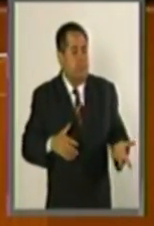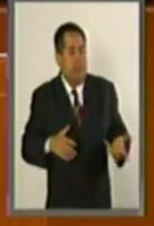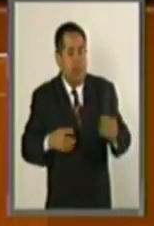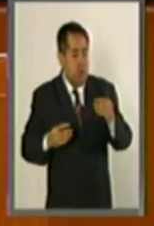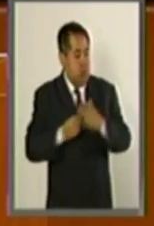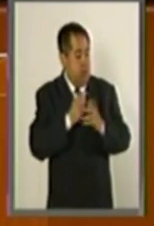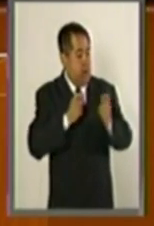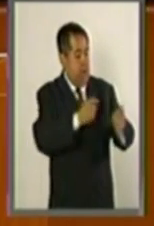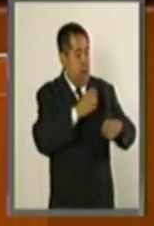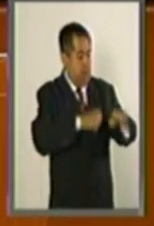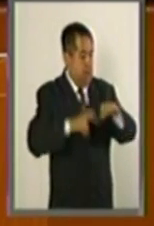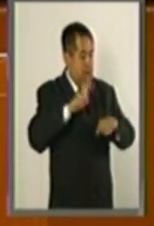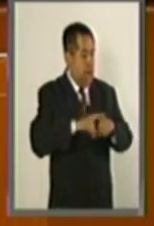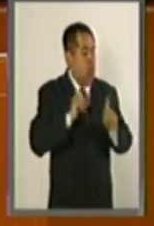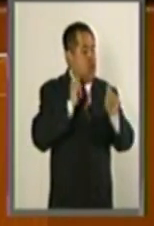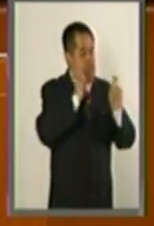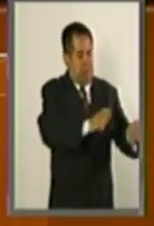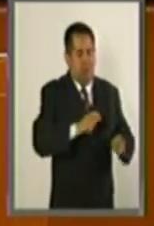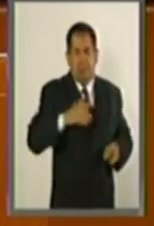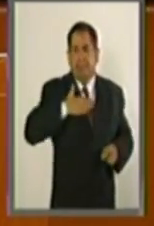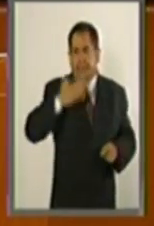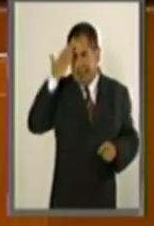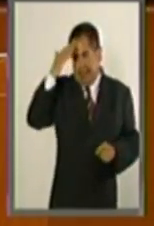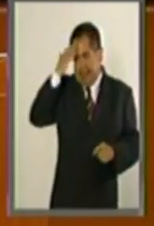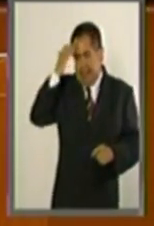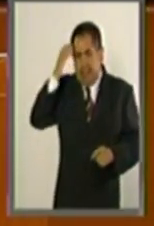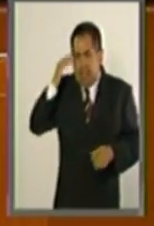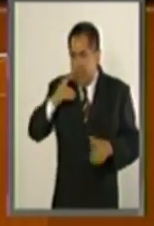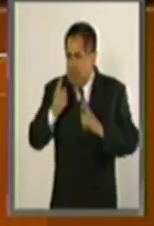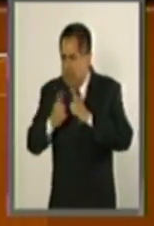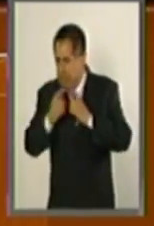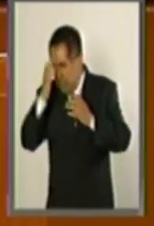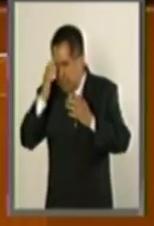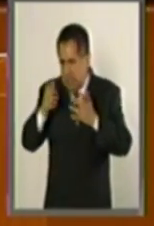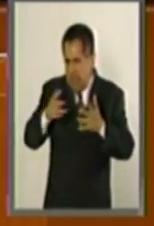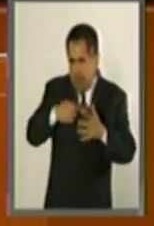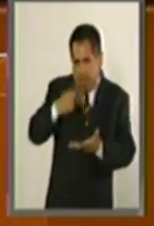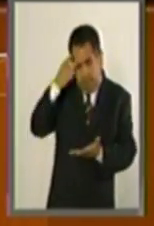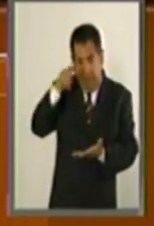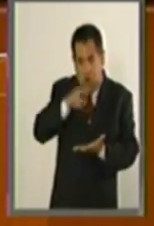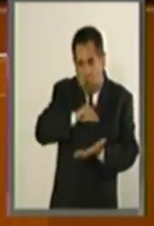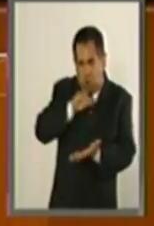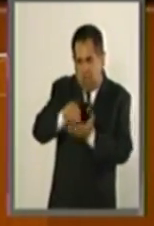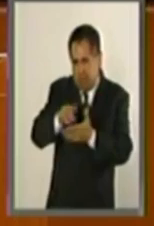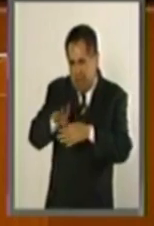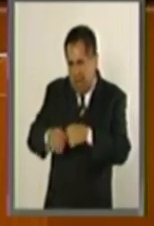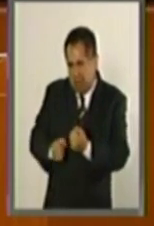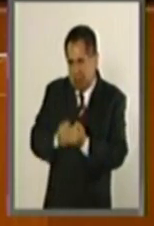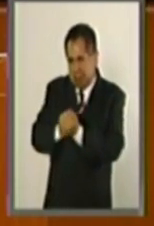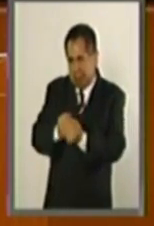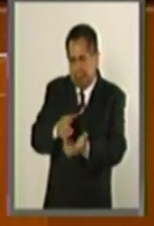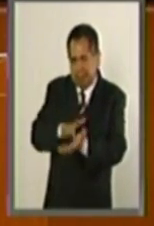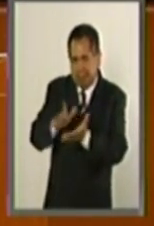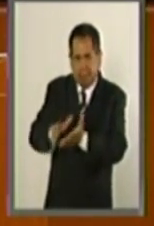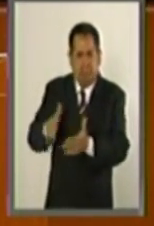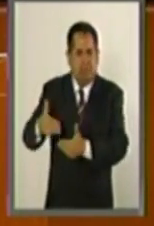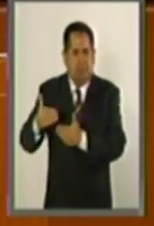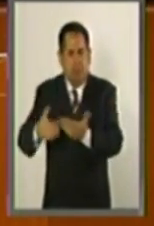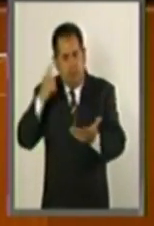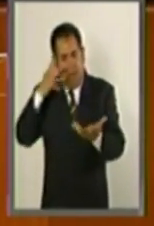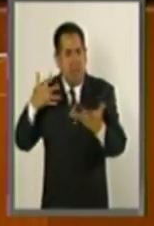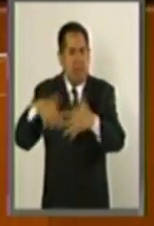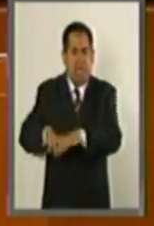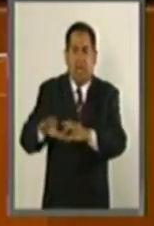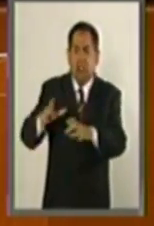nuevo embajador García Blanco tiene a su favor para tratar de ubicar a México como un actor relevante dentro de los procesos de